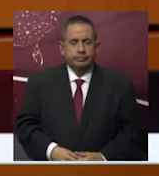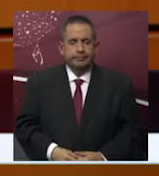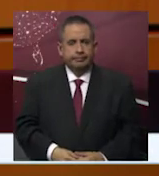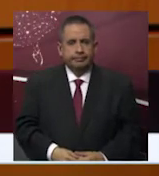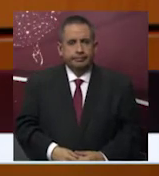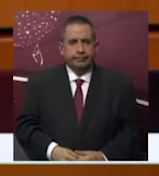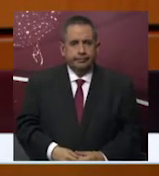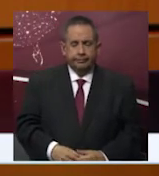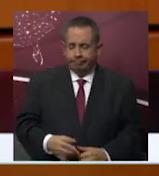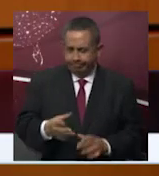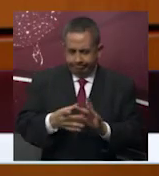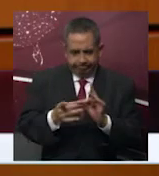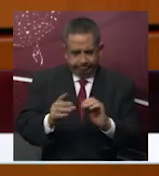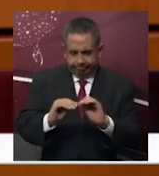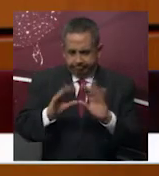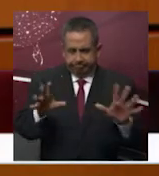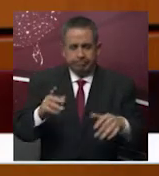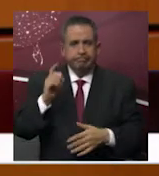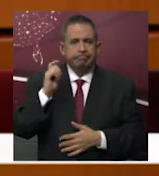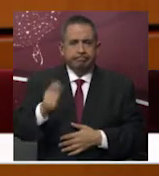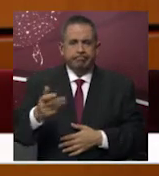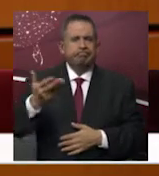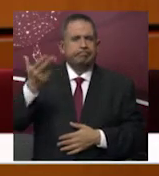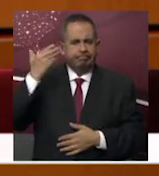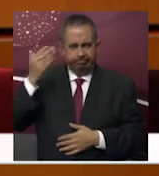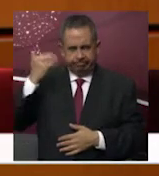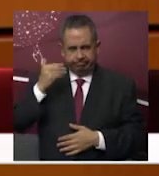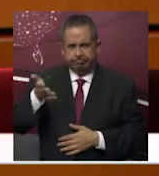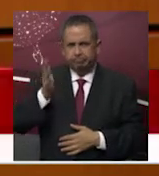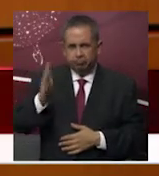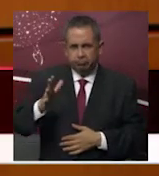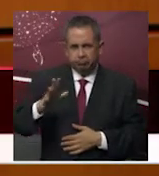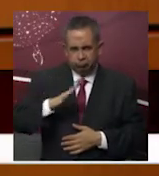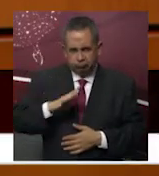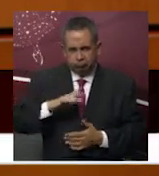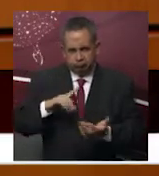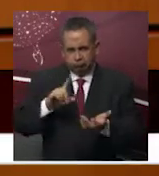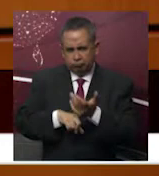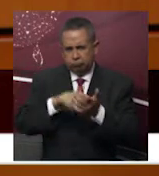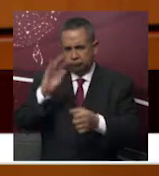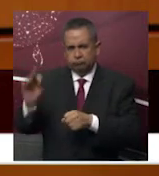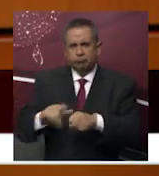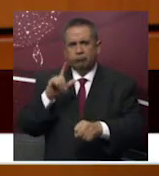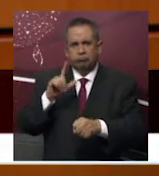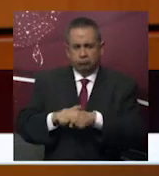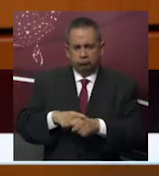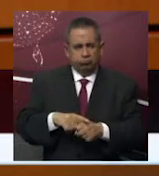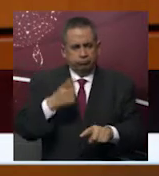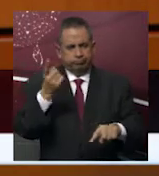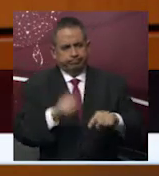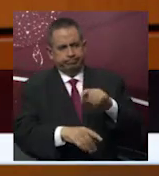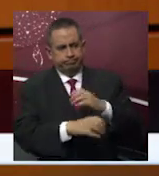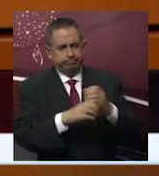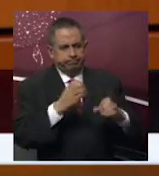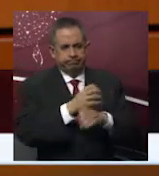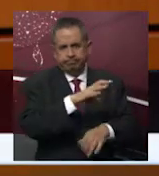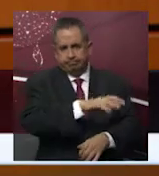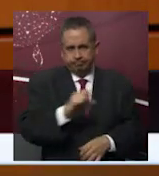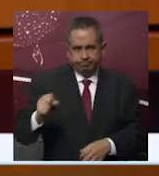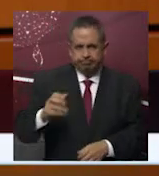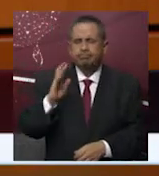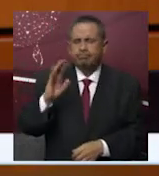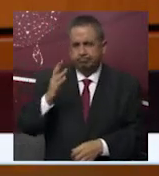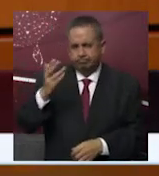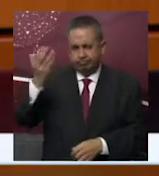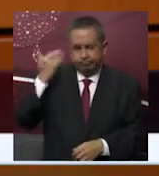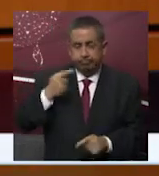Es bien cierto que ya existía una ley federal de extinción de dominio y que también